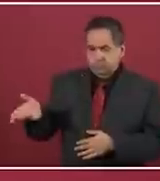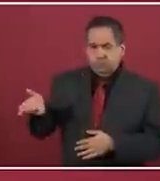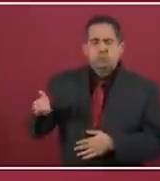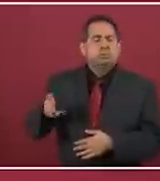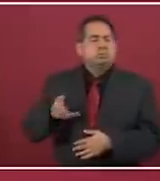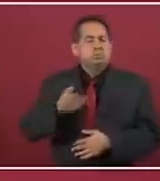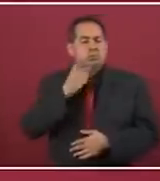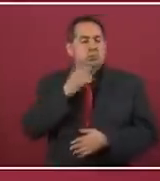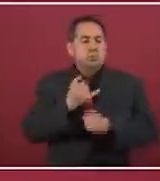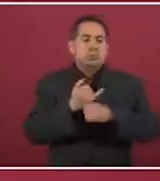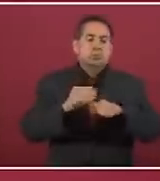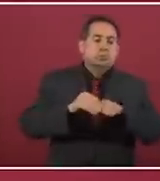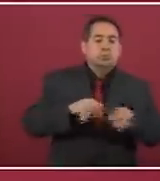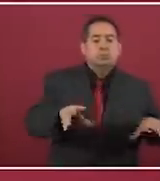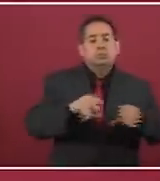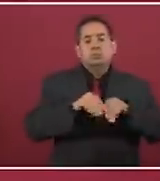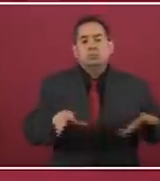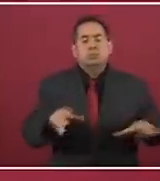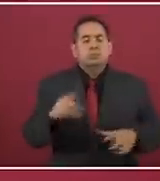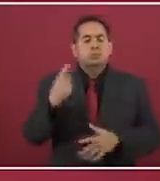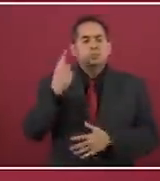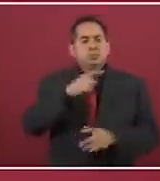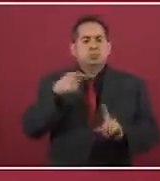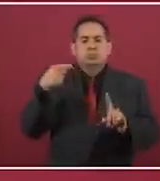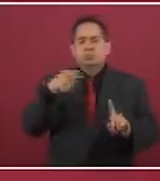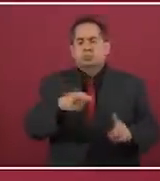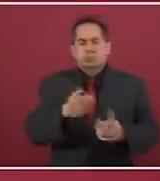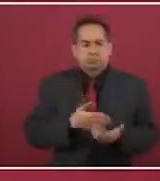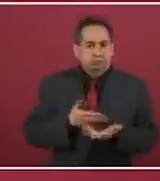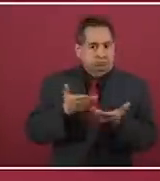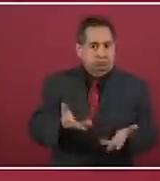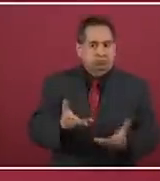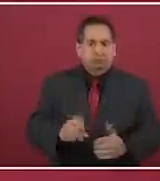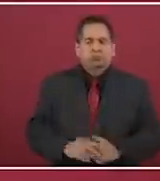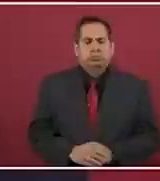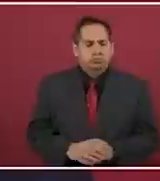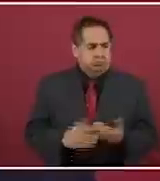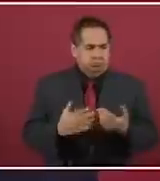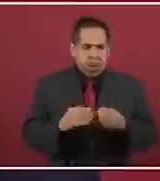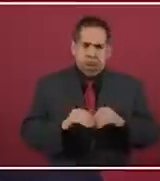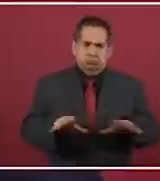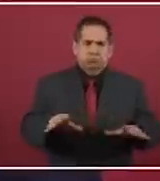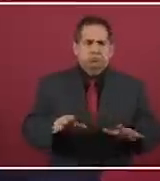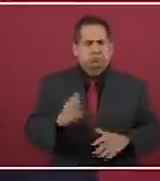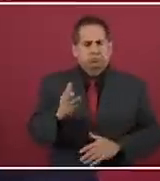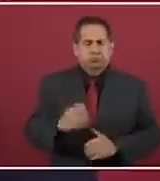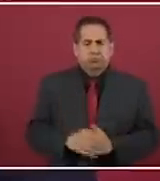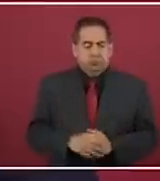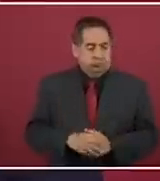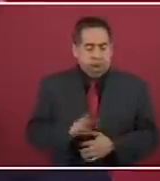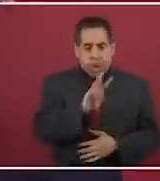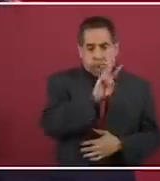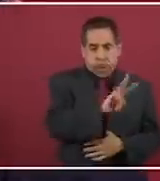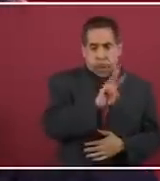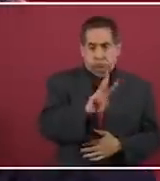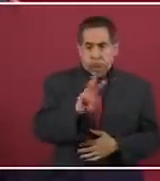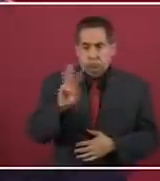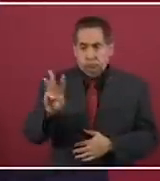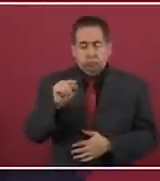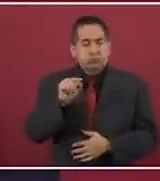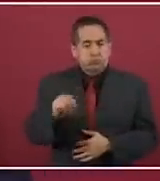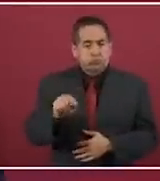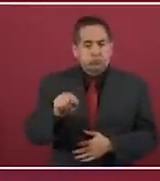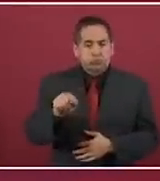toda esta información está disponible en la página de